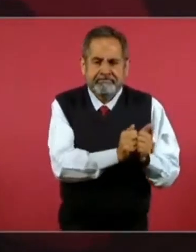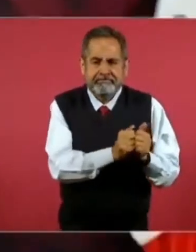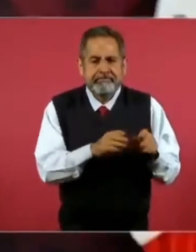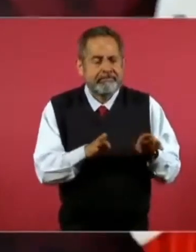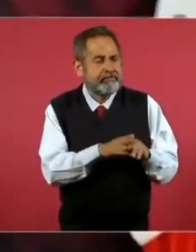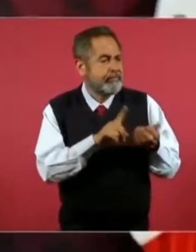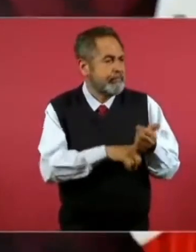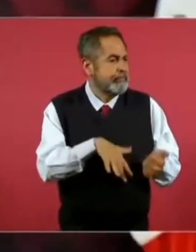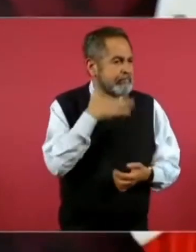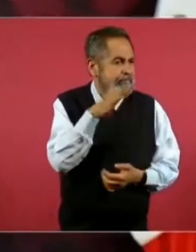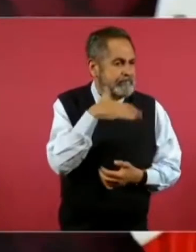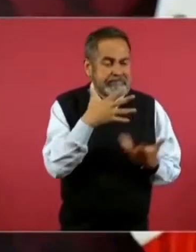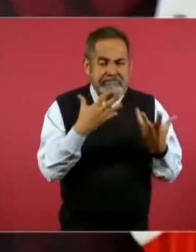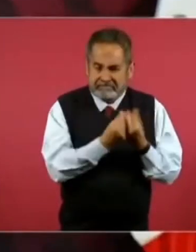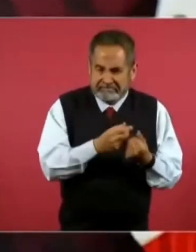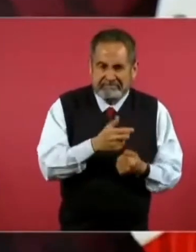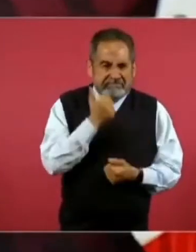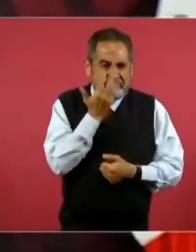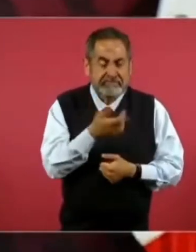por la corrupción.